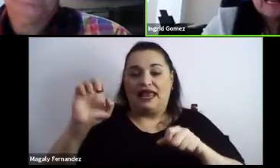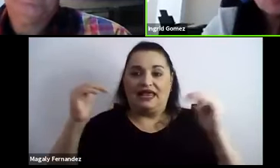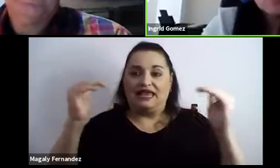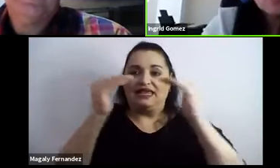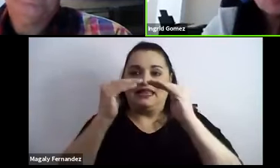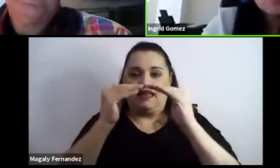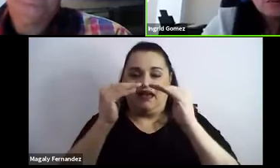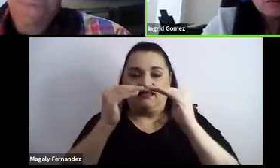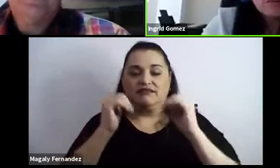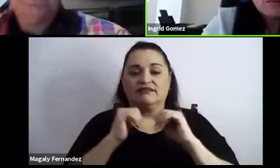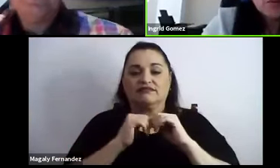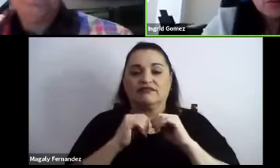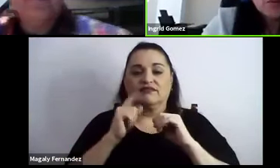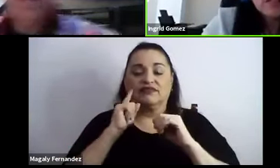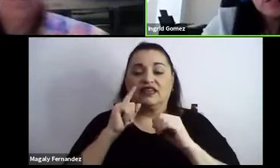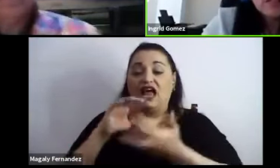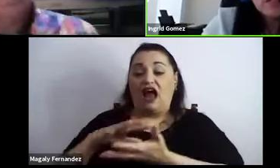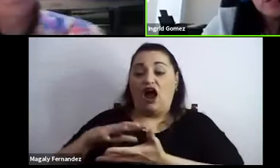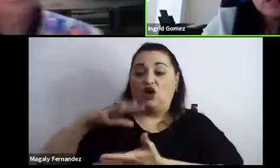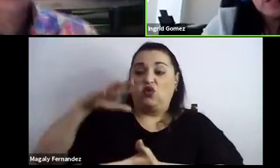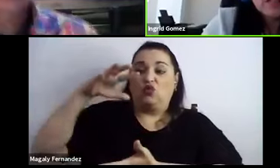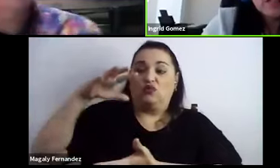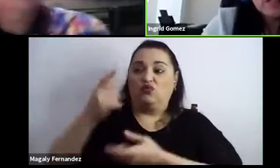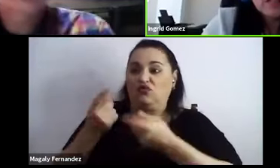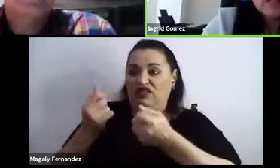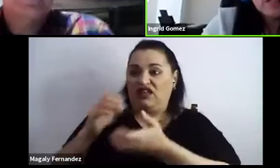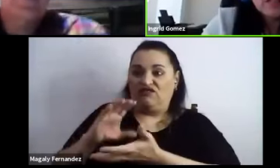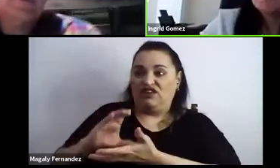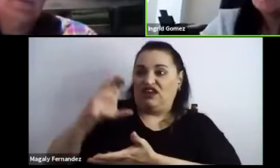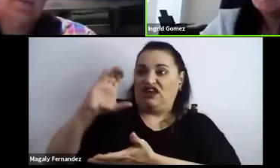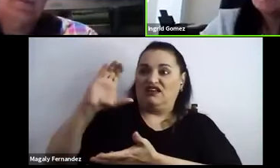la equidad, el acúmulo desmedido y